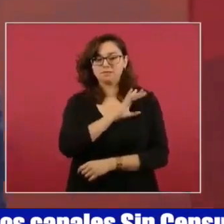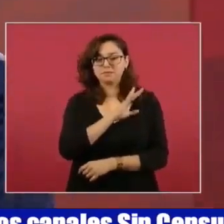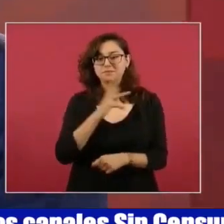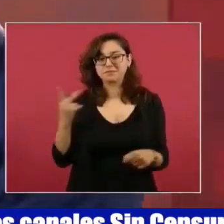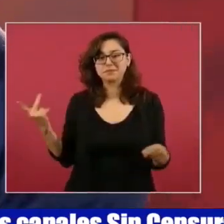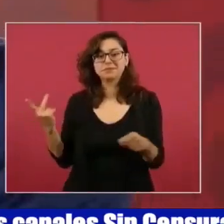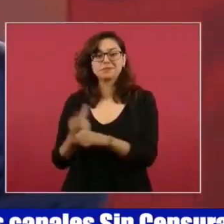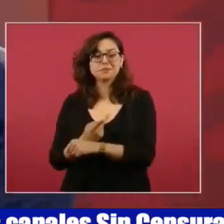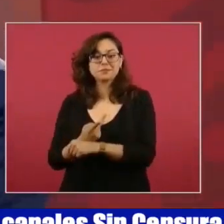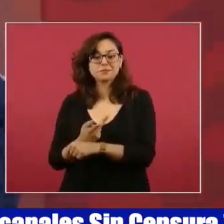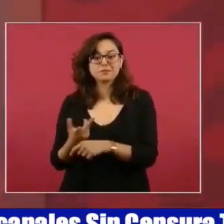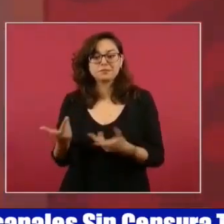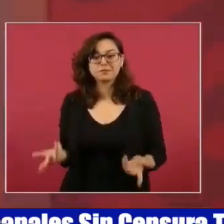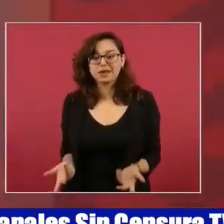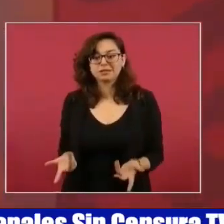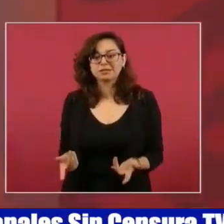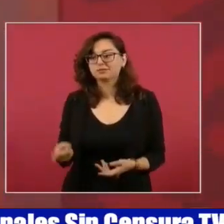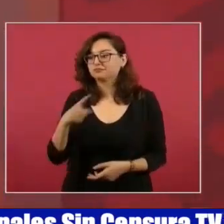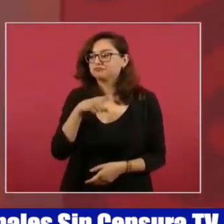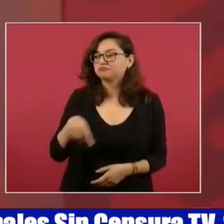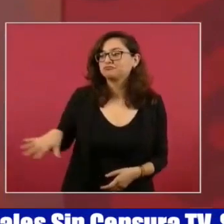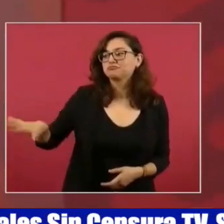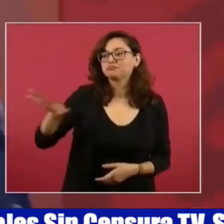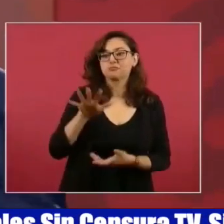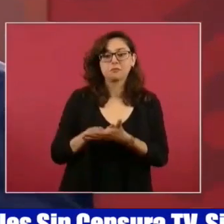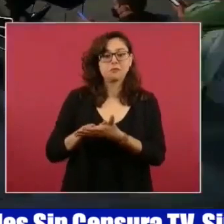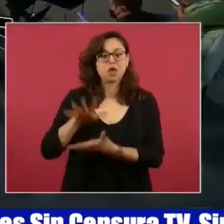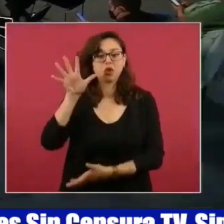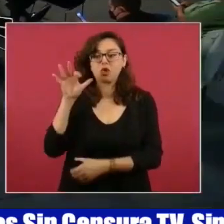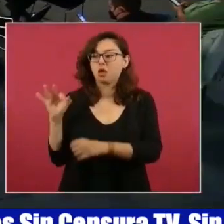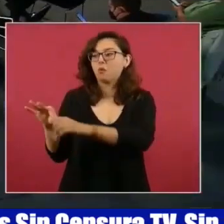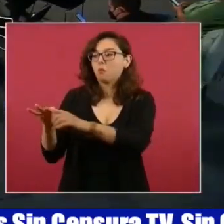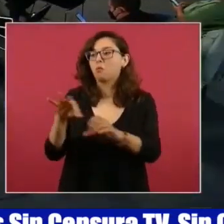votos de las clientelas